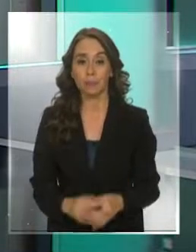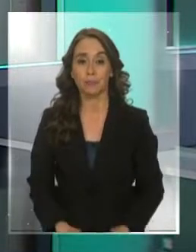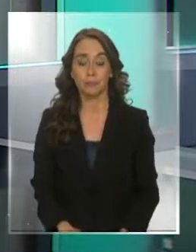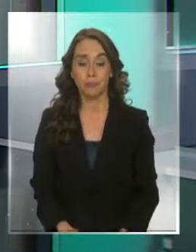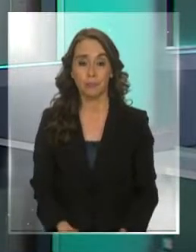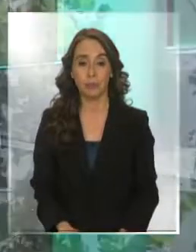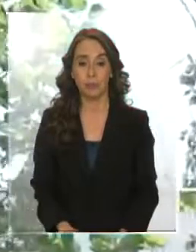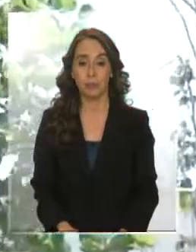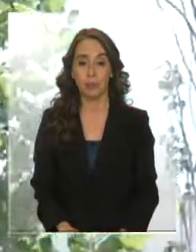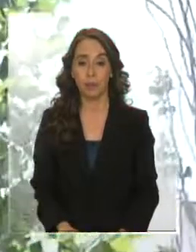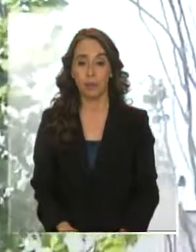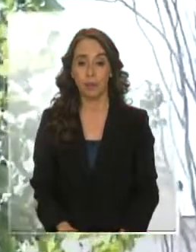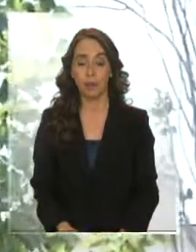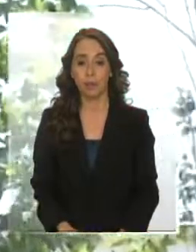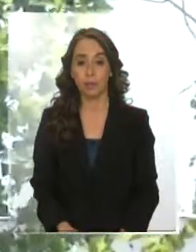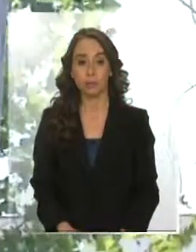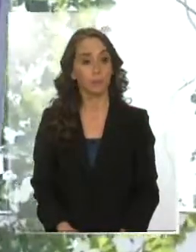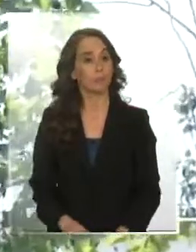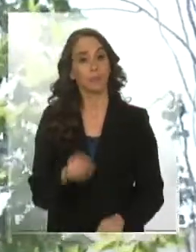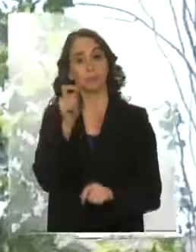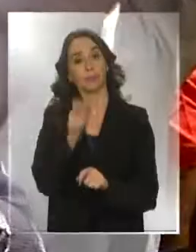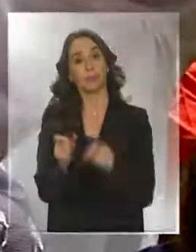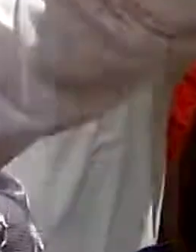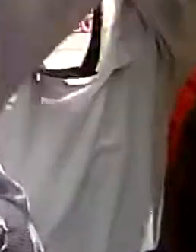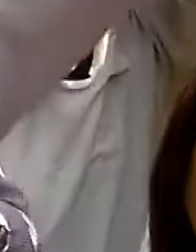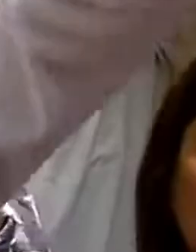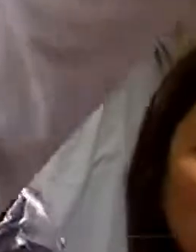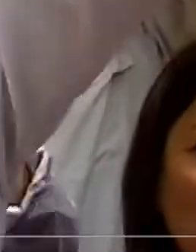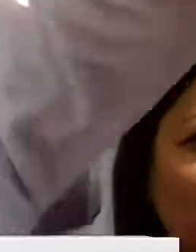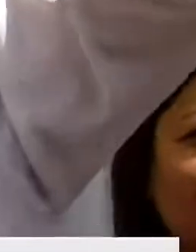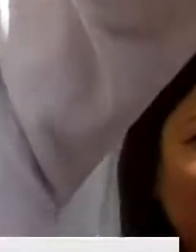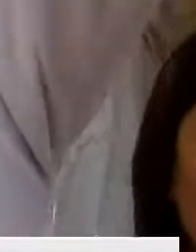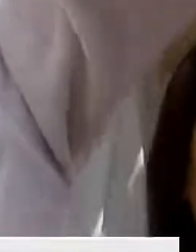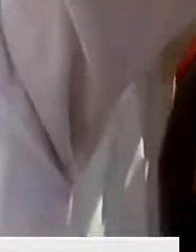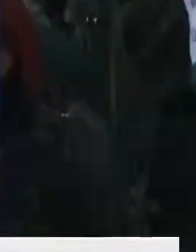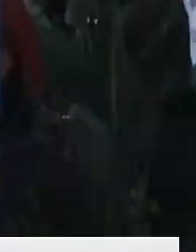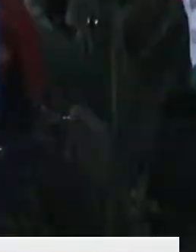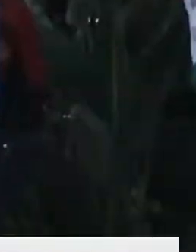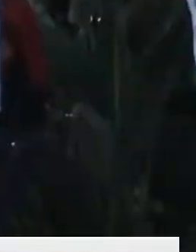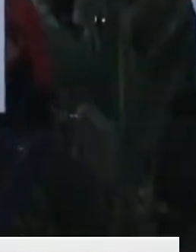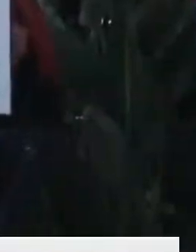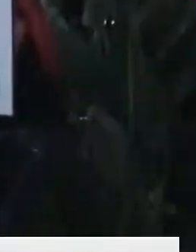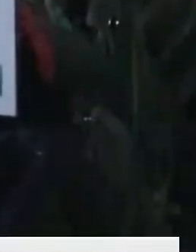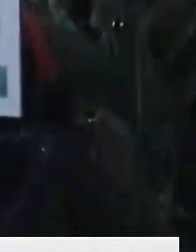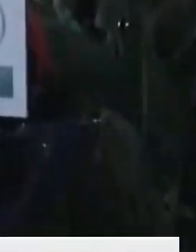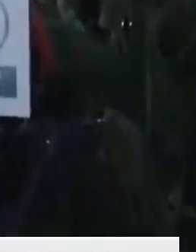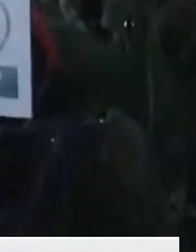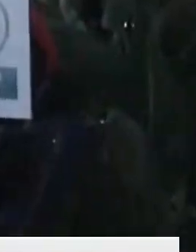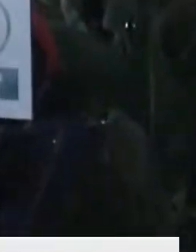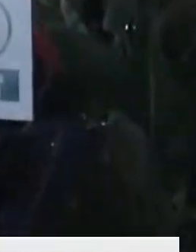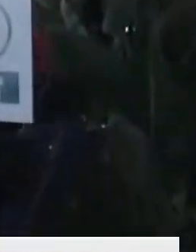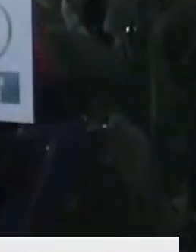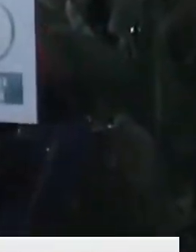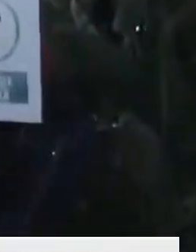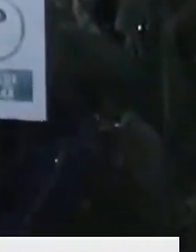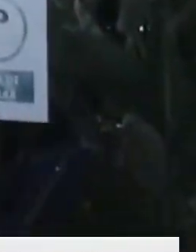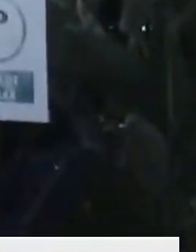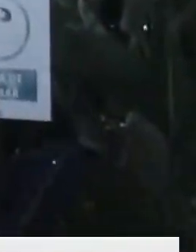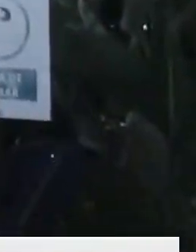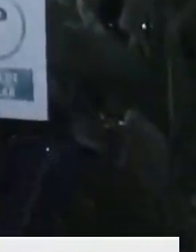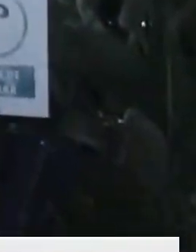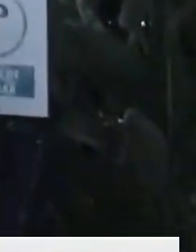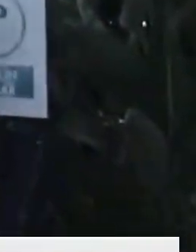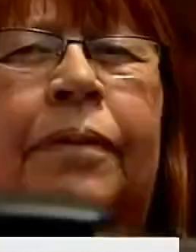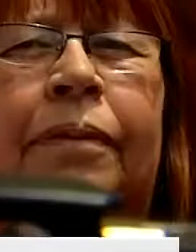Porto. ¡El pueblo! ¡El pueblo! ¡El pueblo! ¿Dónde está? ¡El pueblo está en la calle